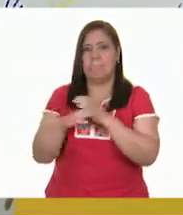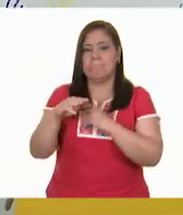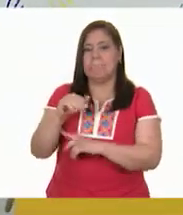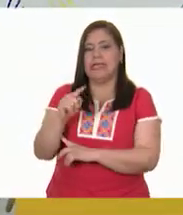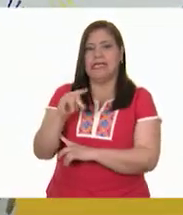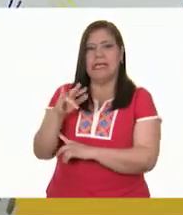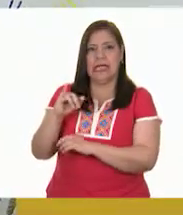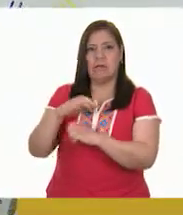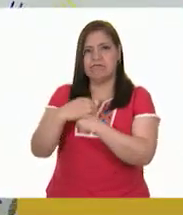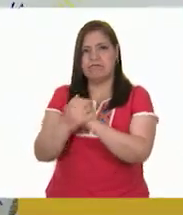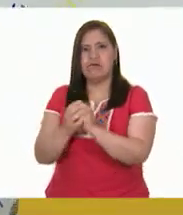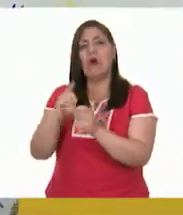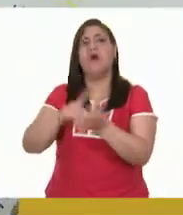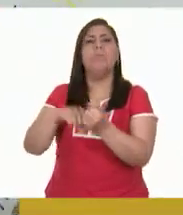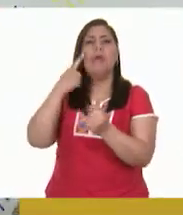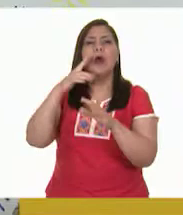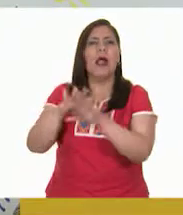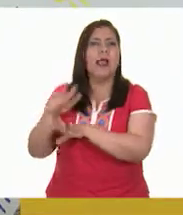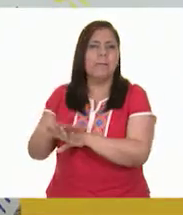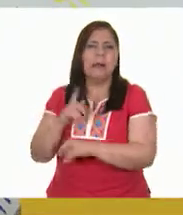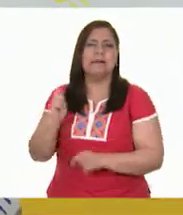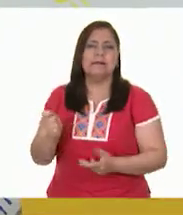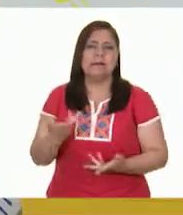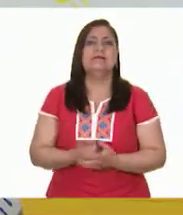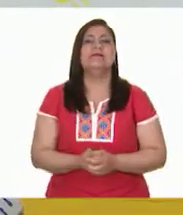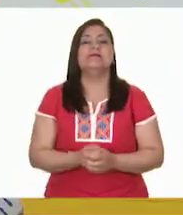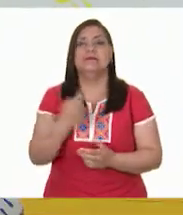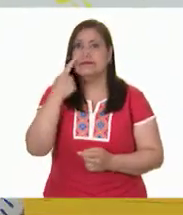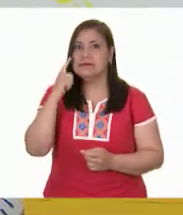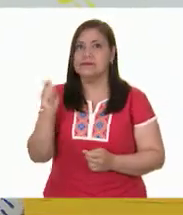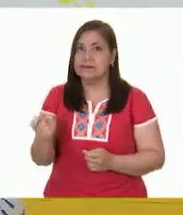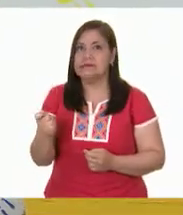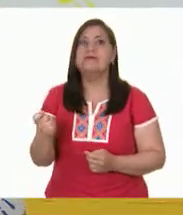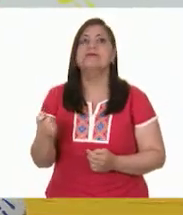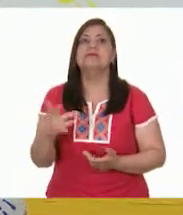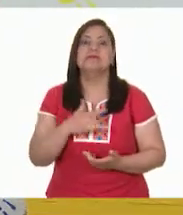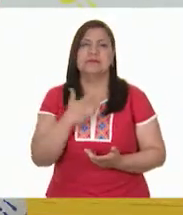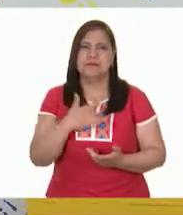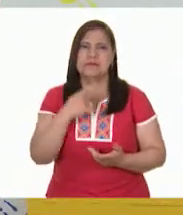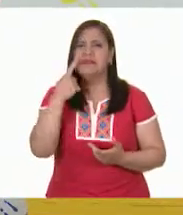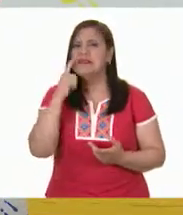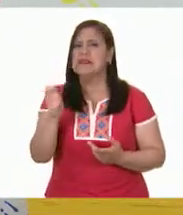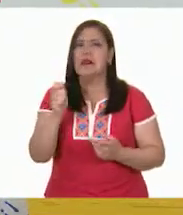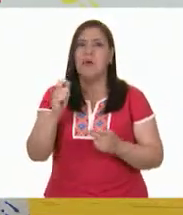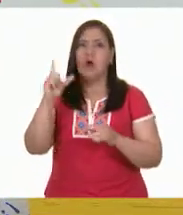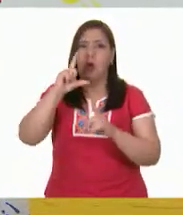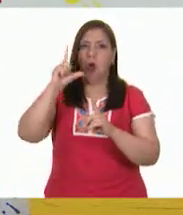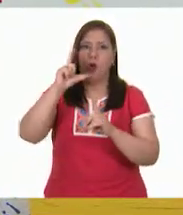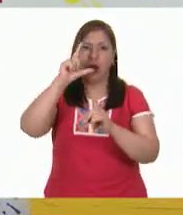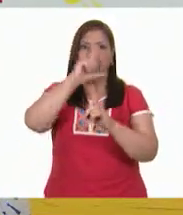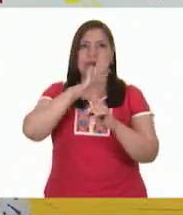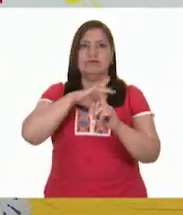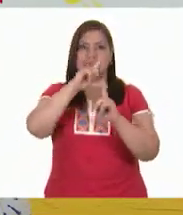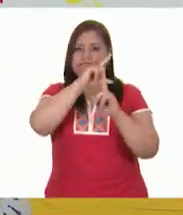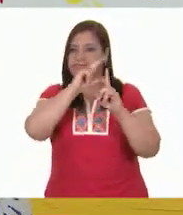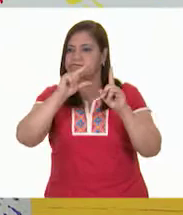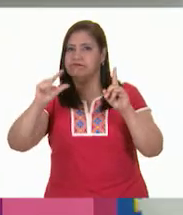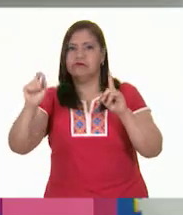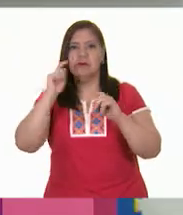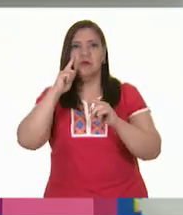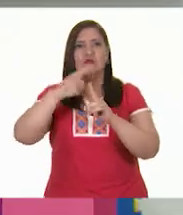cuando aumentaba la temperatura? Uh-huh. Ahora vamos a ver lo contrario. ¿Qué pasa cuando disminuye esa temperatura? Perfecto. Por